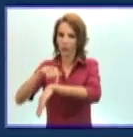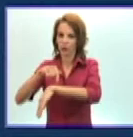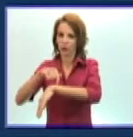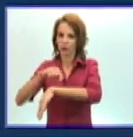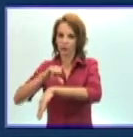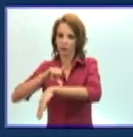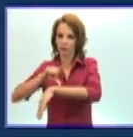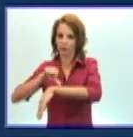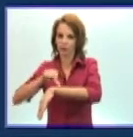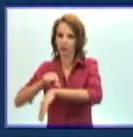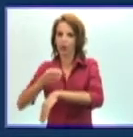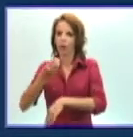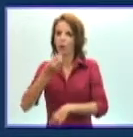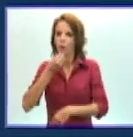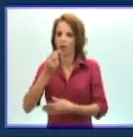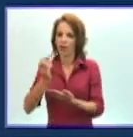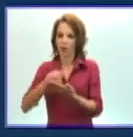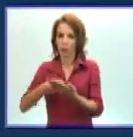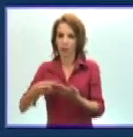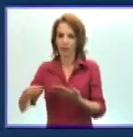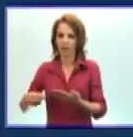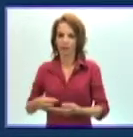imágenes.